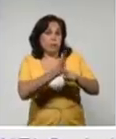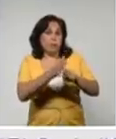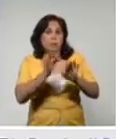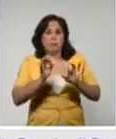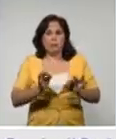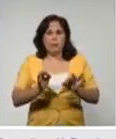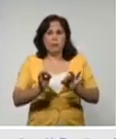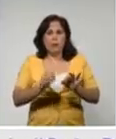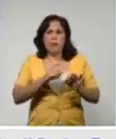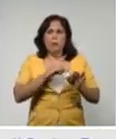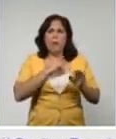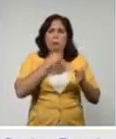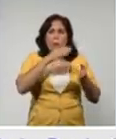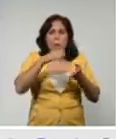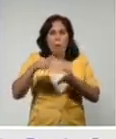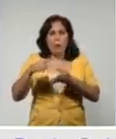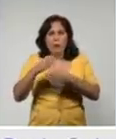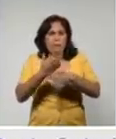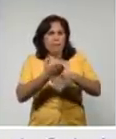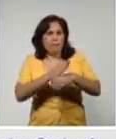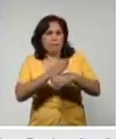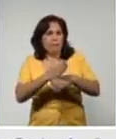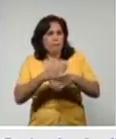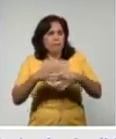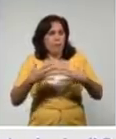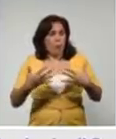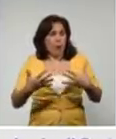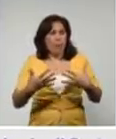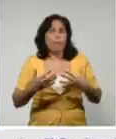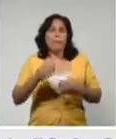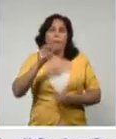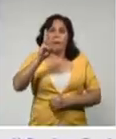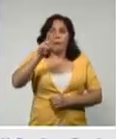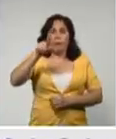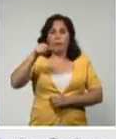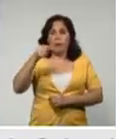una letalidad, como yo había dicho anteriormente, de un